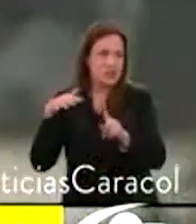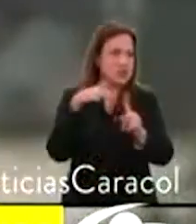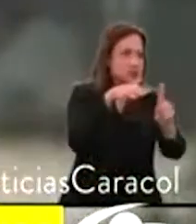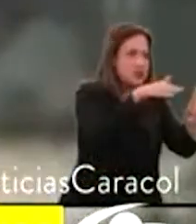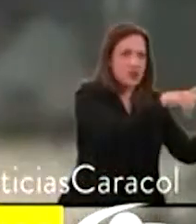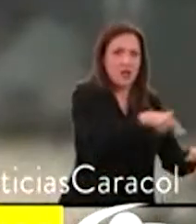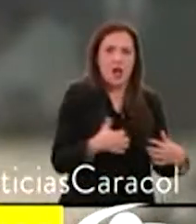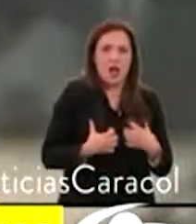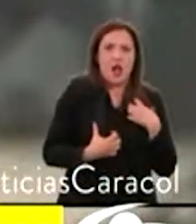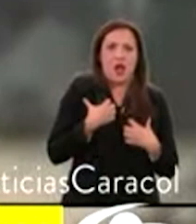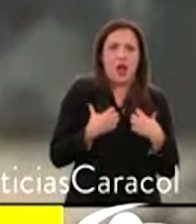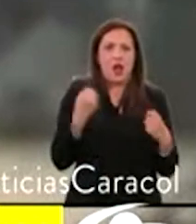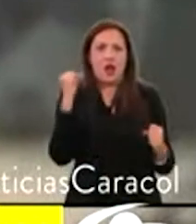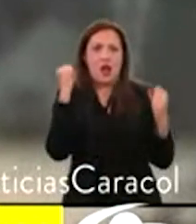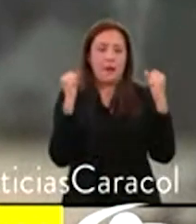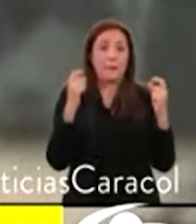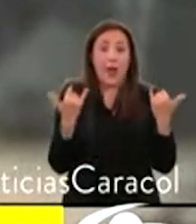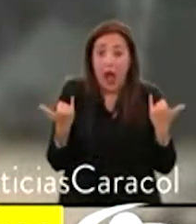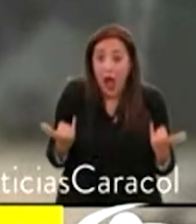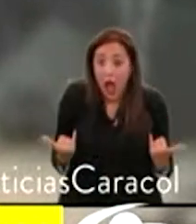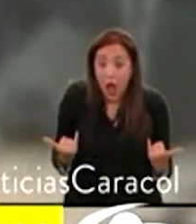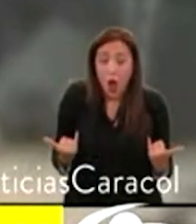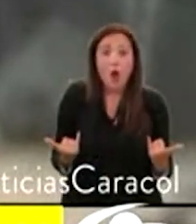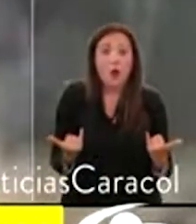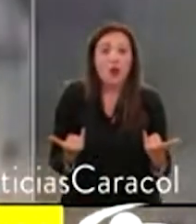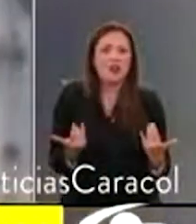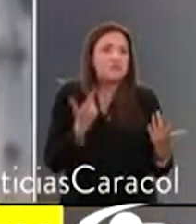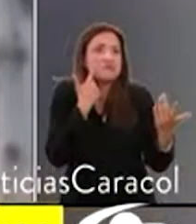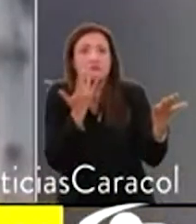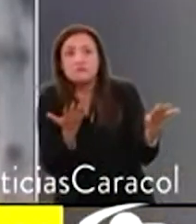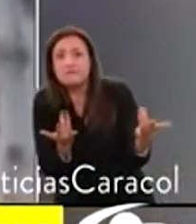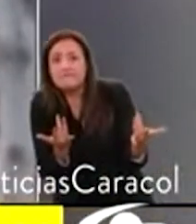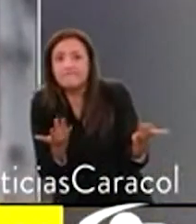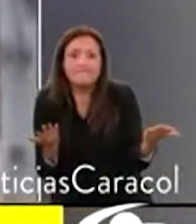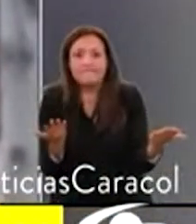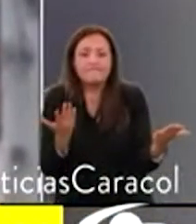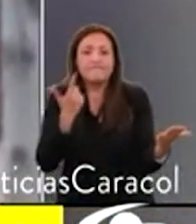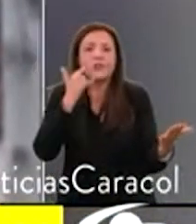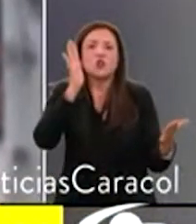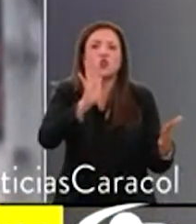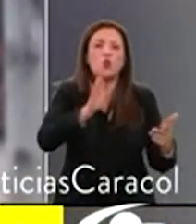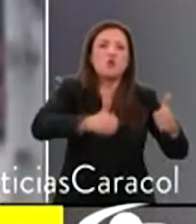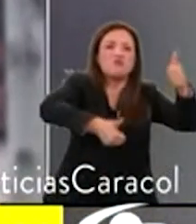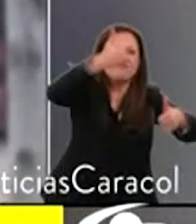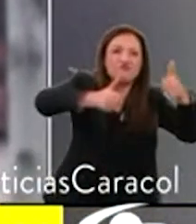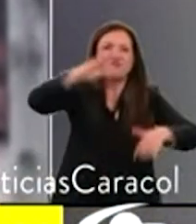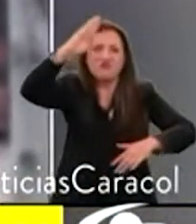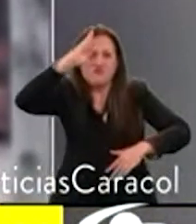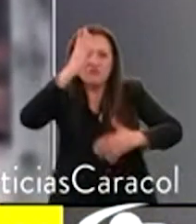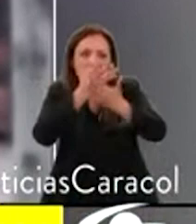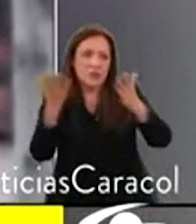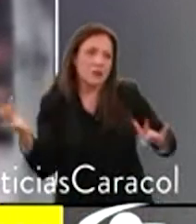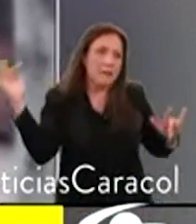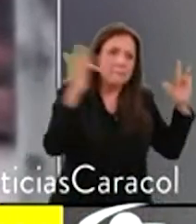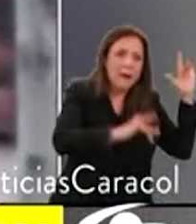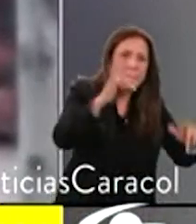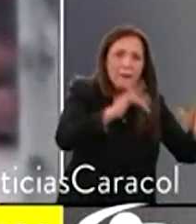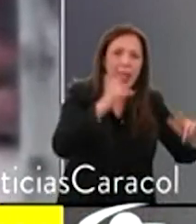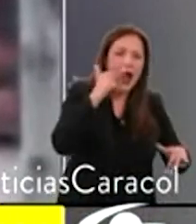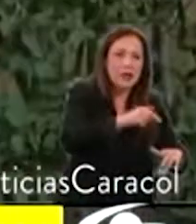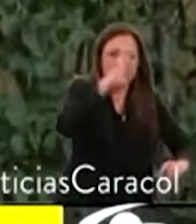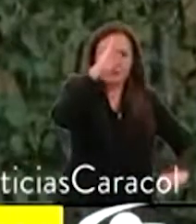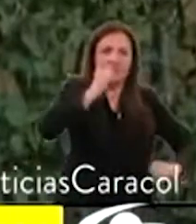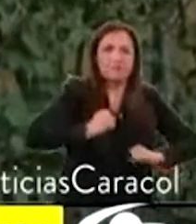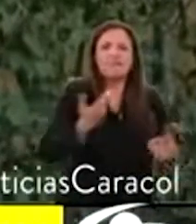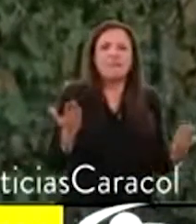Al momento, pues, estamos esperando la intervención de la fuerza pública en este sector para